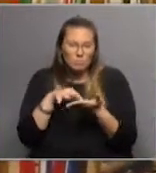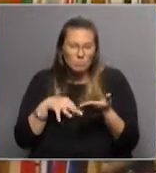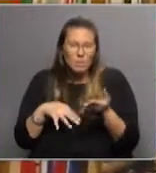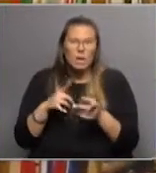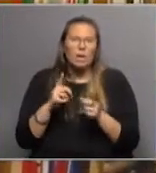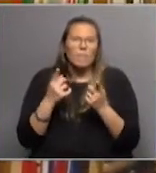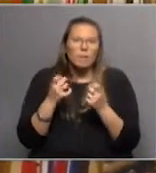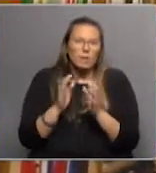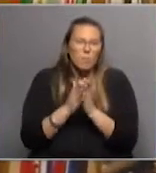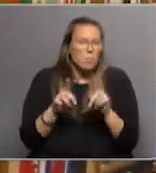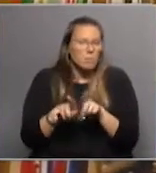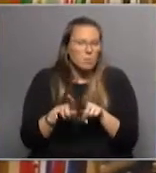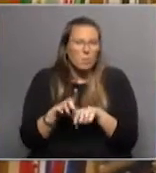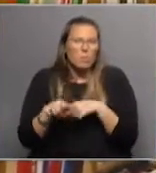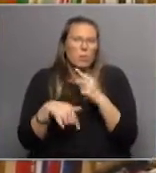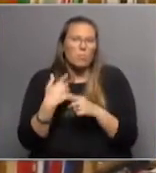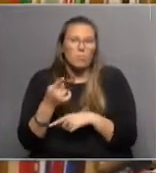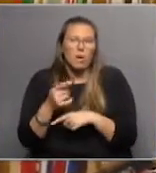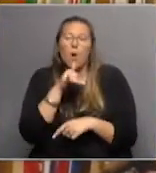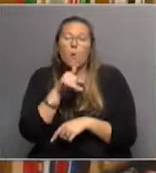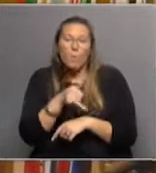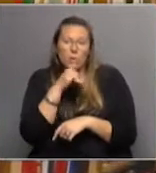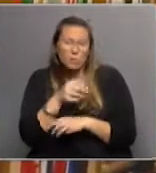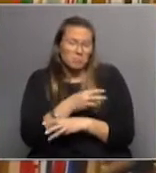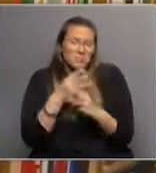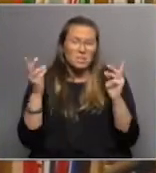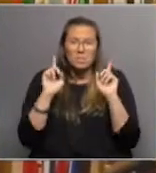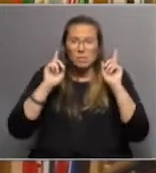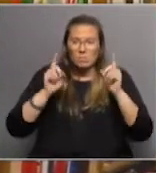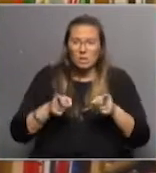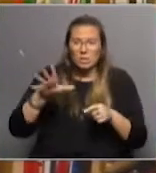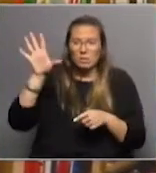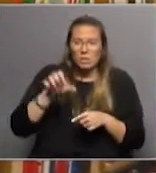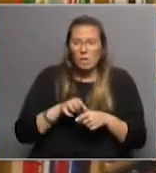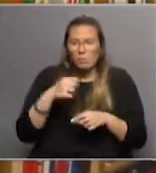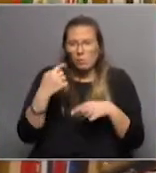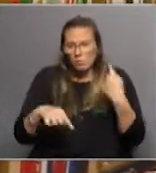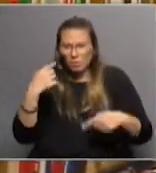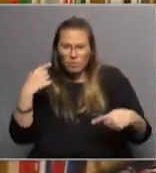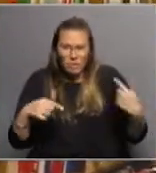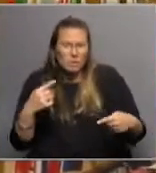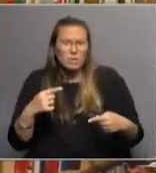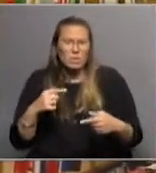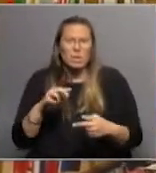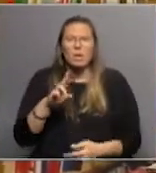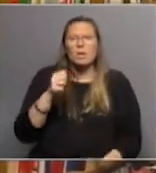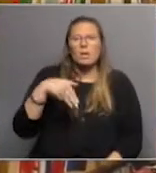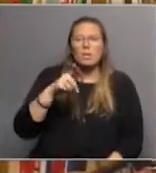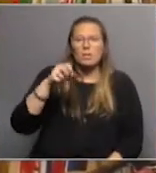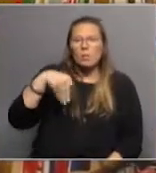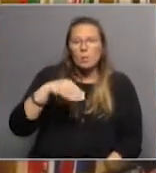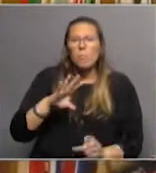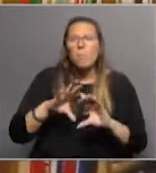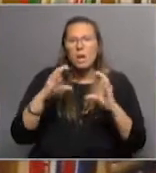tener por lo menos parejo. Después está lo que es narrativa general, que también traemos libros de Random, de Planeta, ¿no? Después